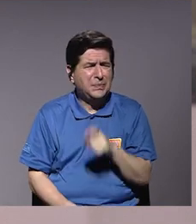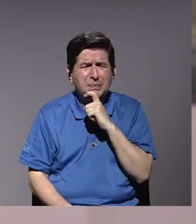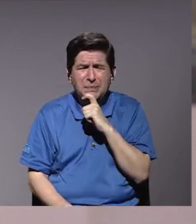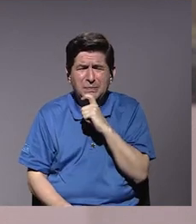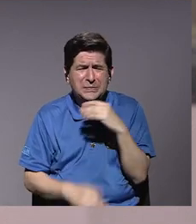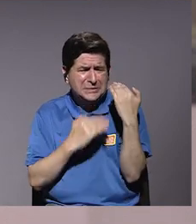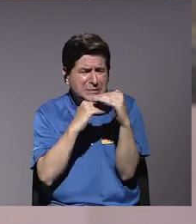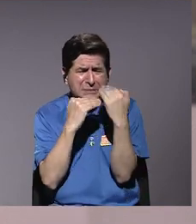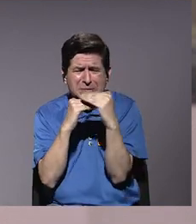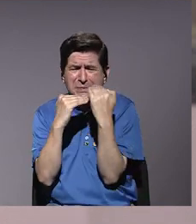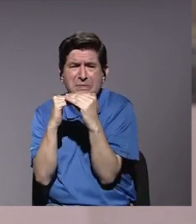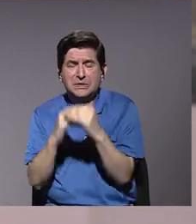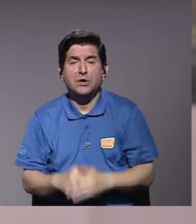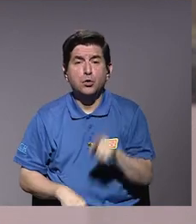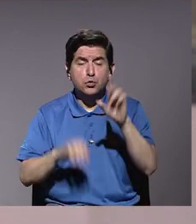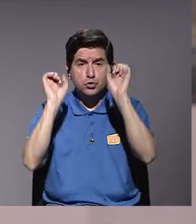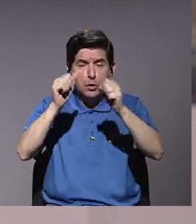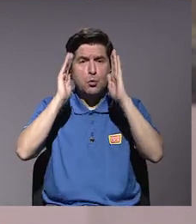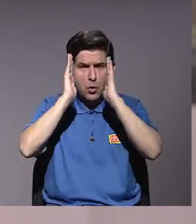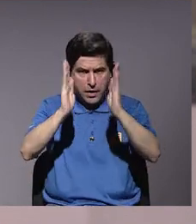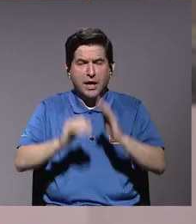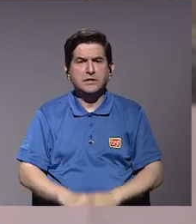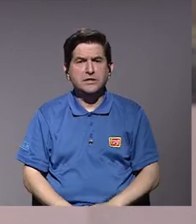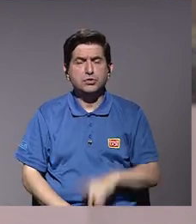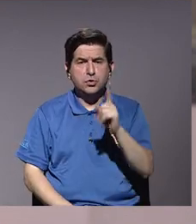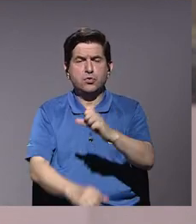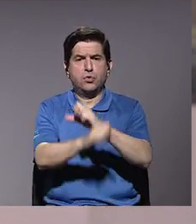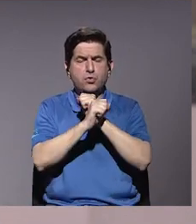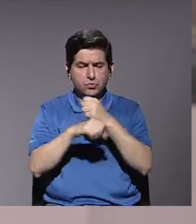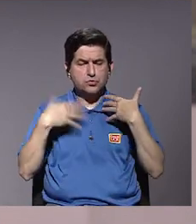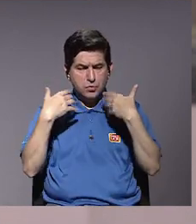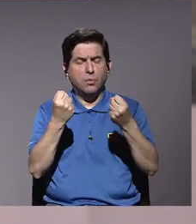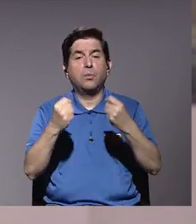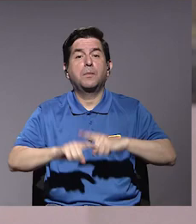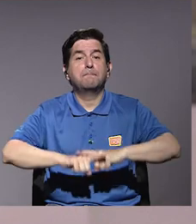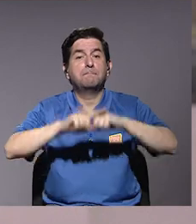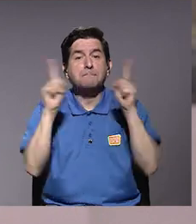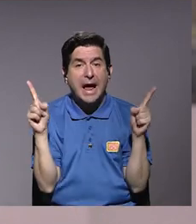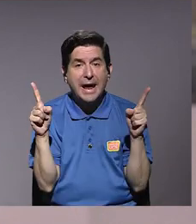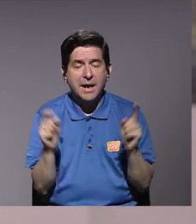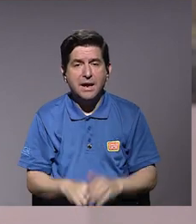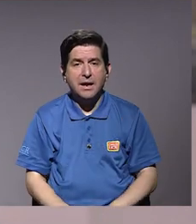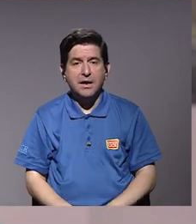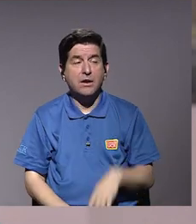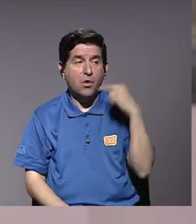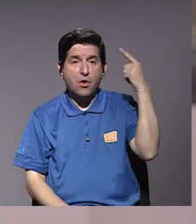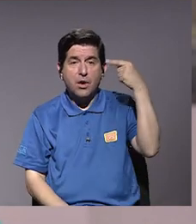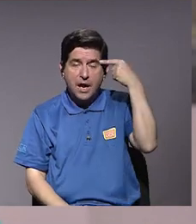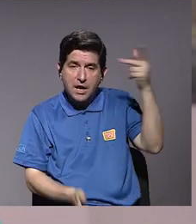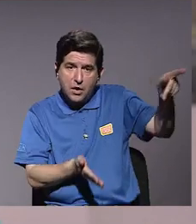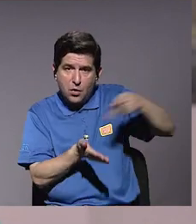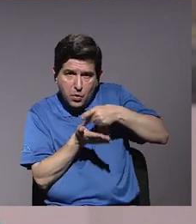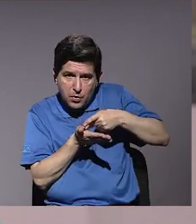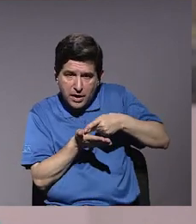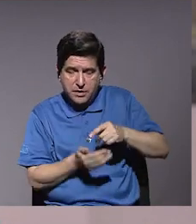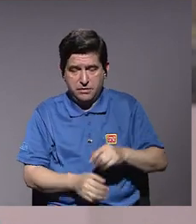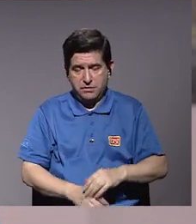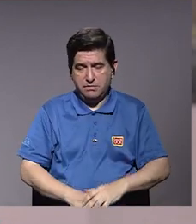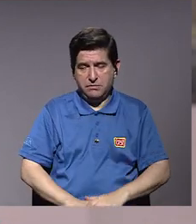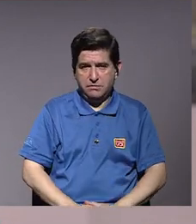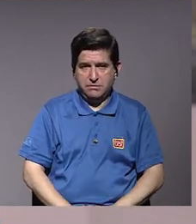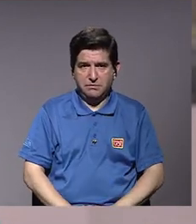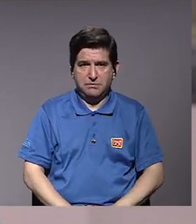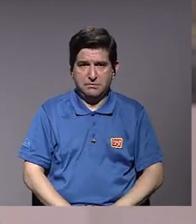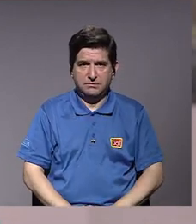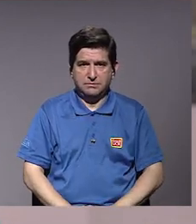muy paupérrimas, muy limitadas, usted puede ser atendido mediante un seguro de salud, pero con cargo al Estado, o